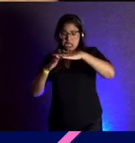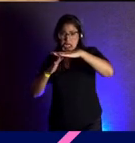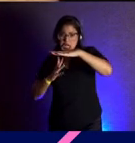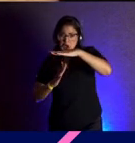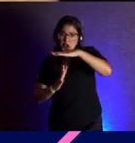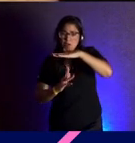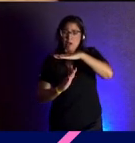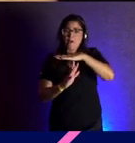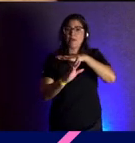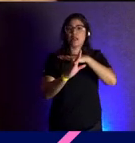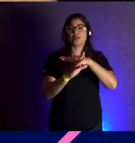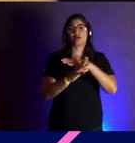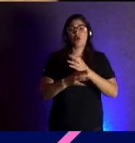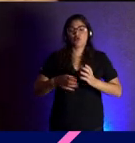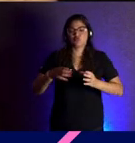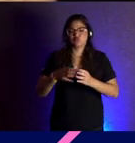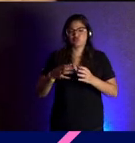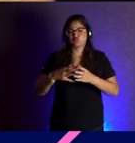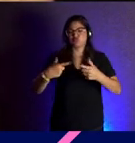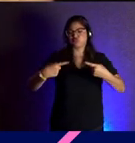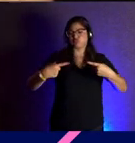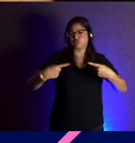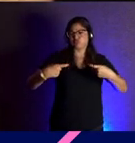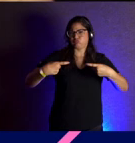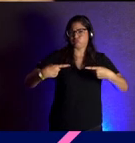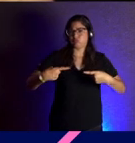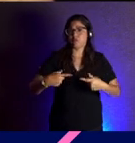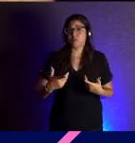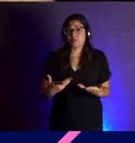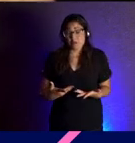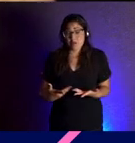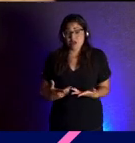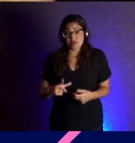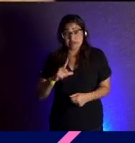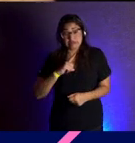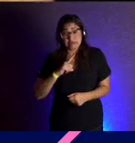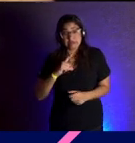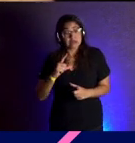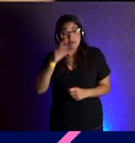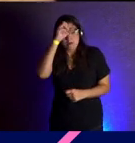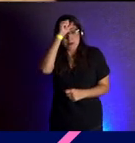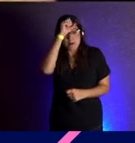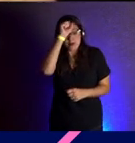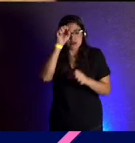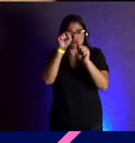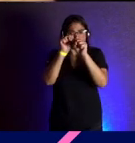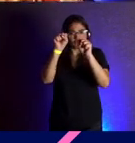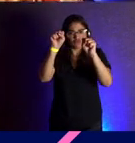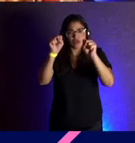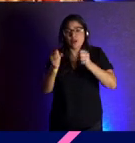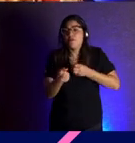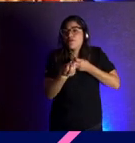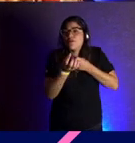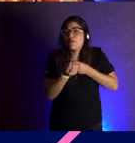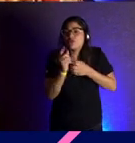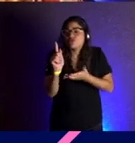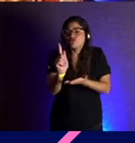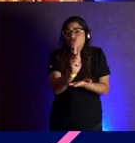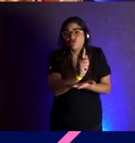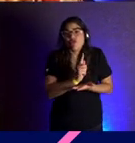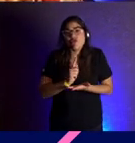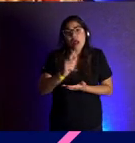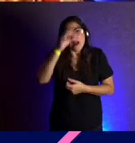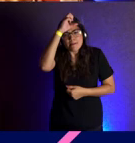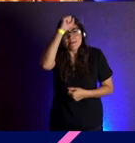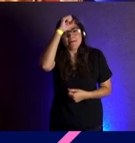infinitas posibilidades. Tenemos que aprender a usar sistemas de información geográfica y usar estas herramientas. La colaboración interdisciplinaria. Trabajen